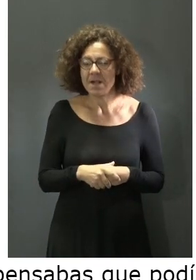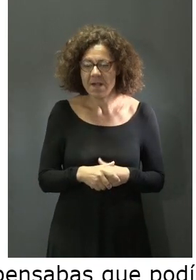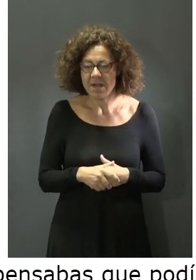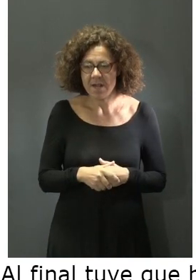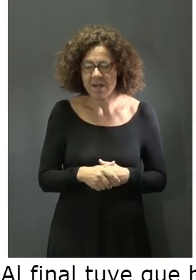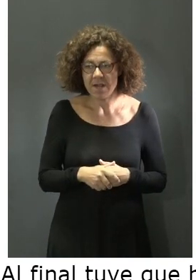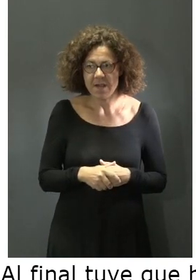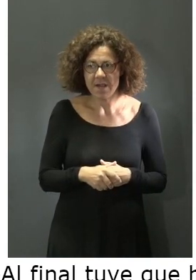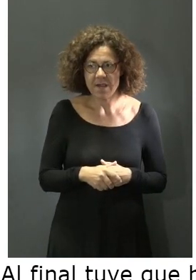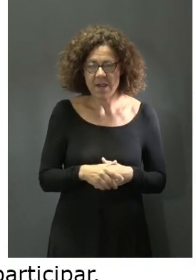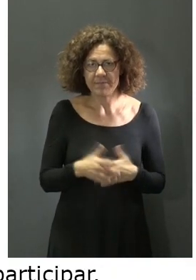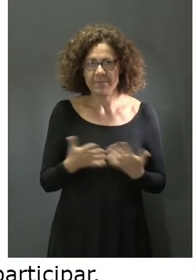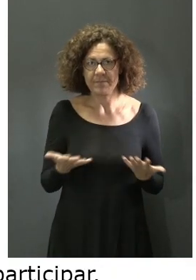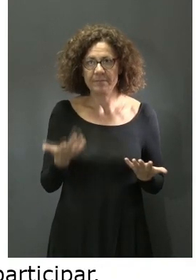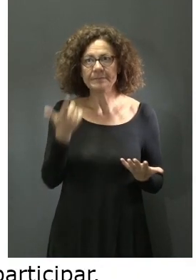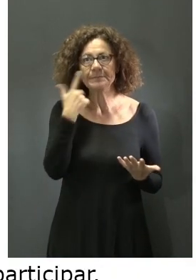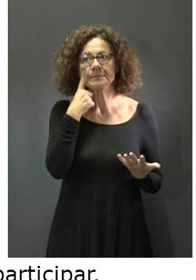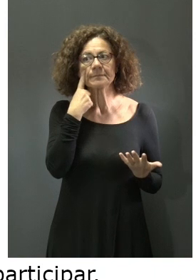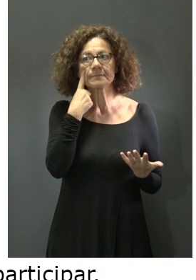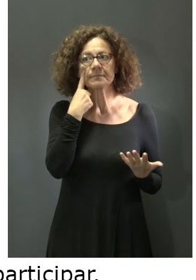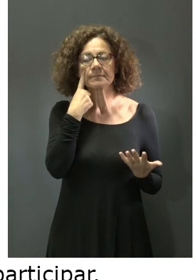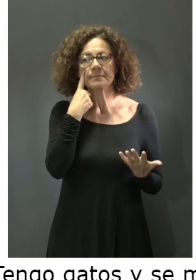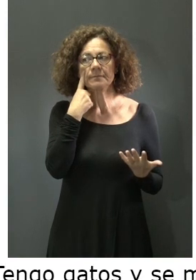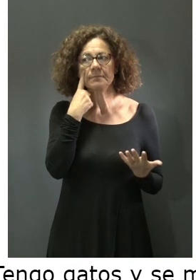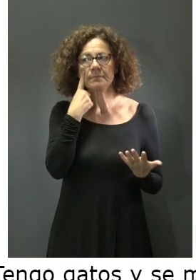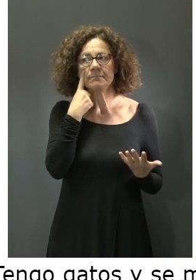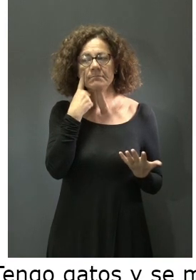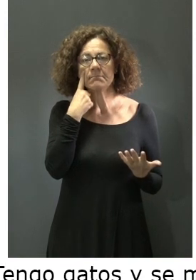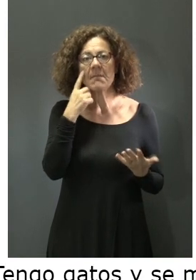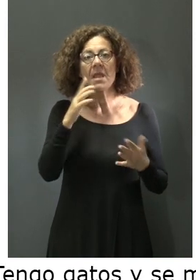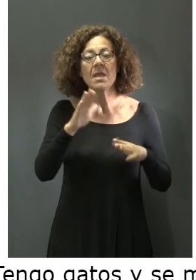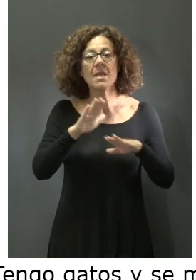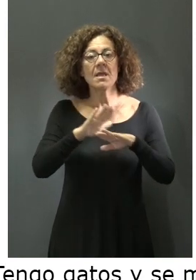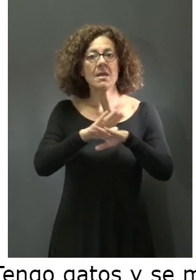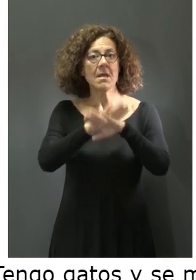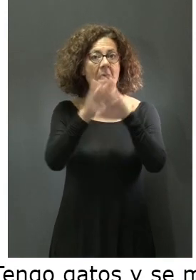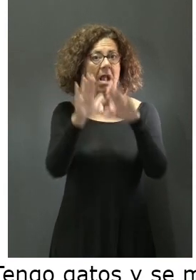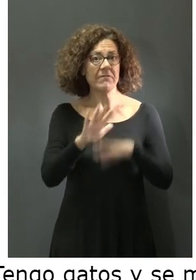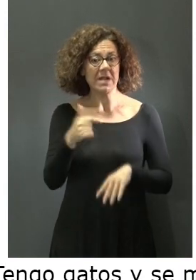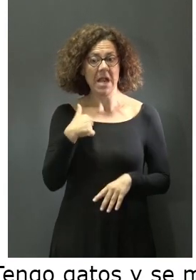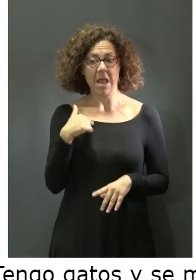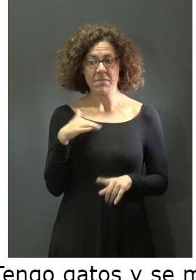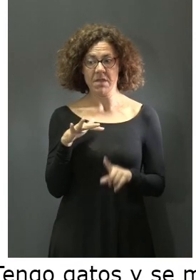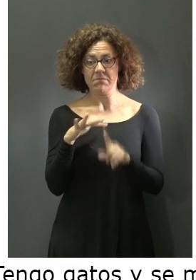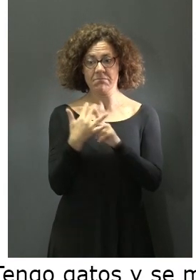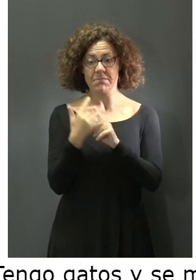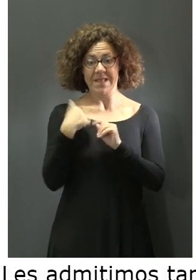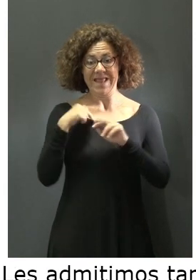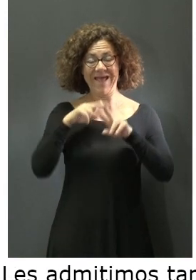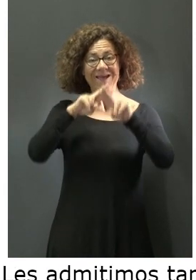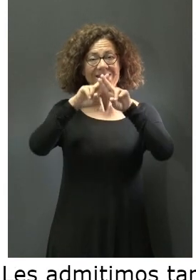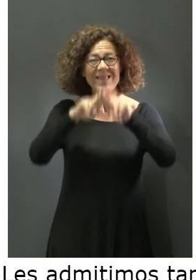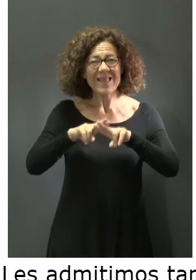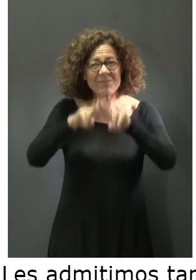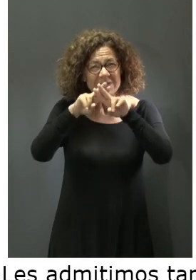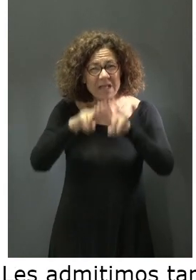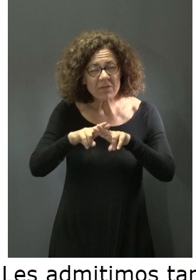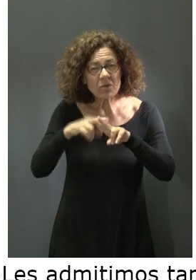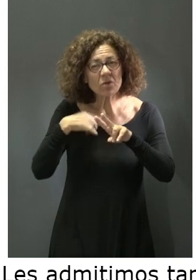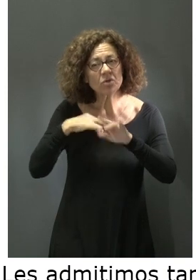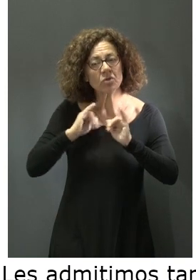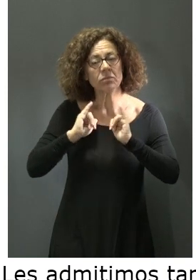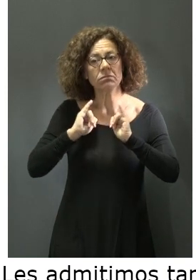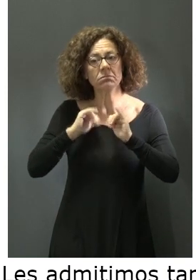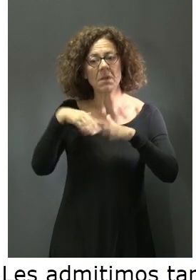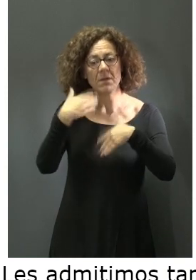Eh, a ver, al final lo que me pasó a mí con la investigación es que llegué hasta un